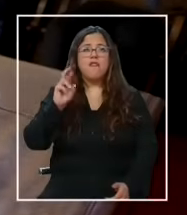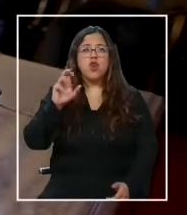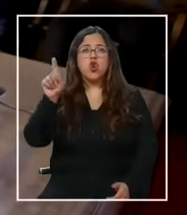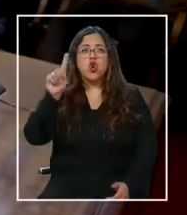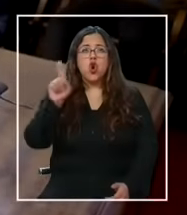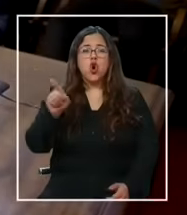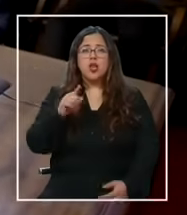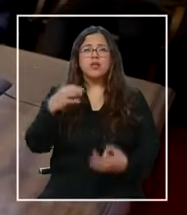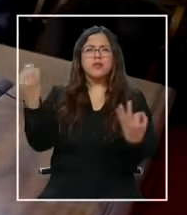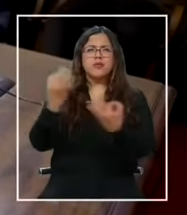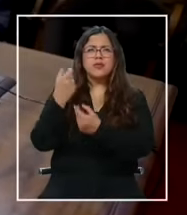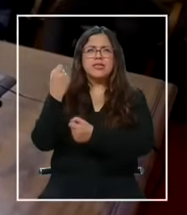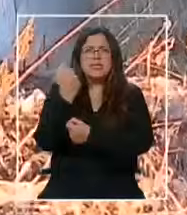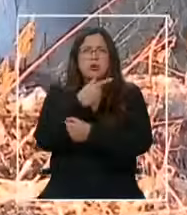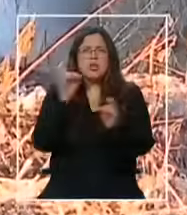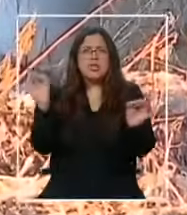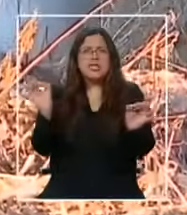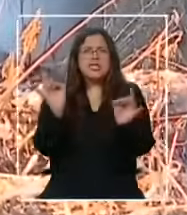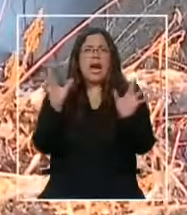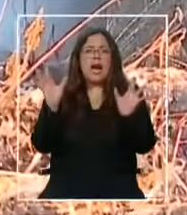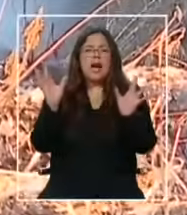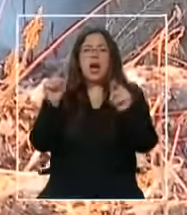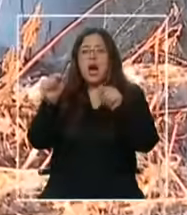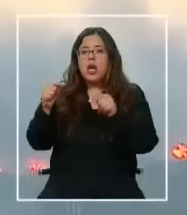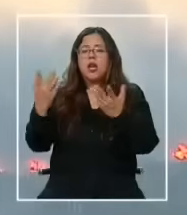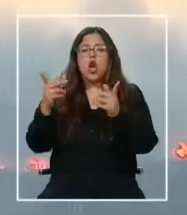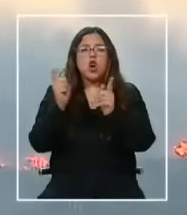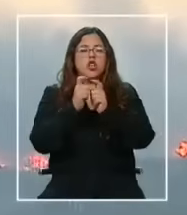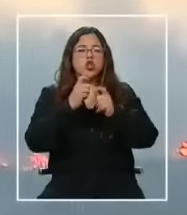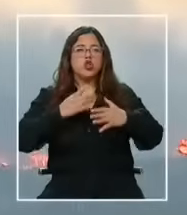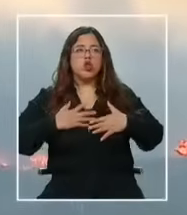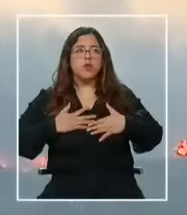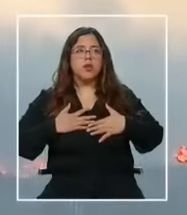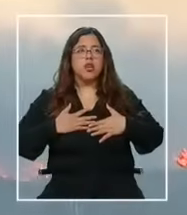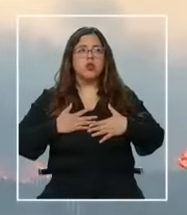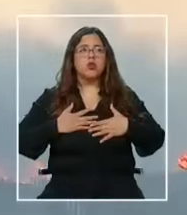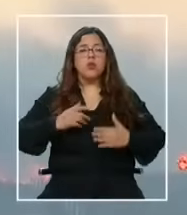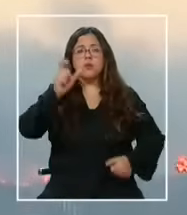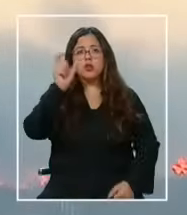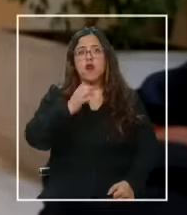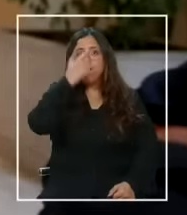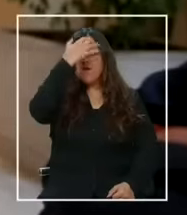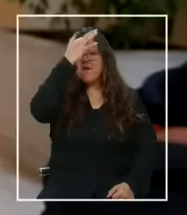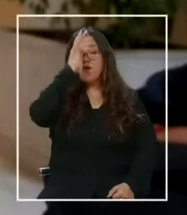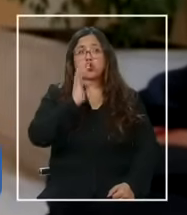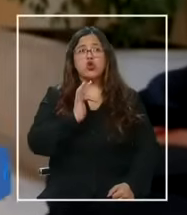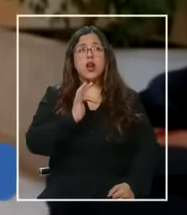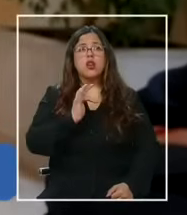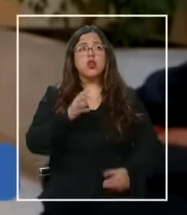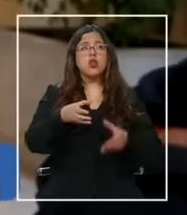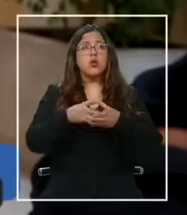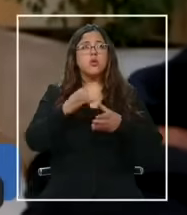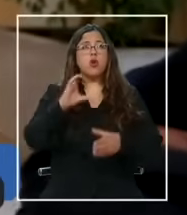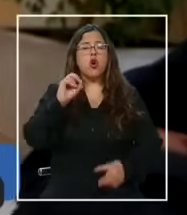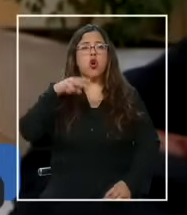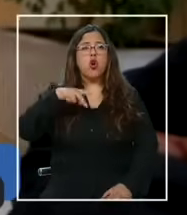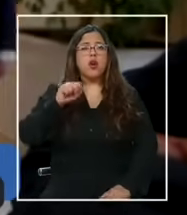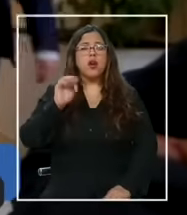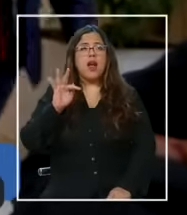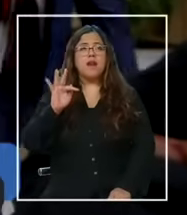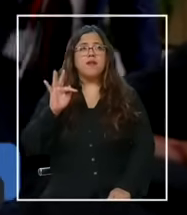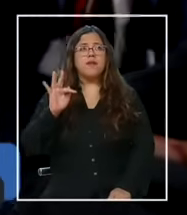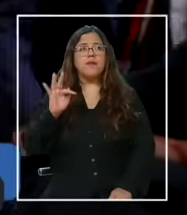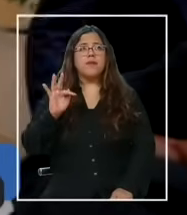saber una grave denuncia y tomó contacto conmigo un funcionario de conaf eh Que